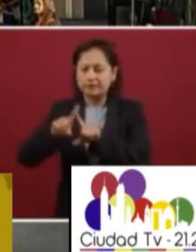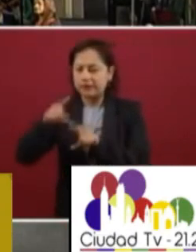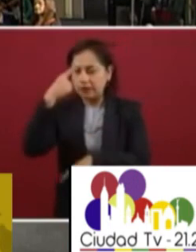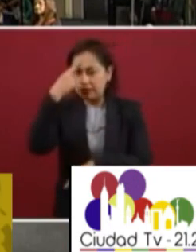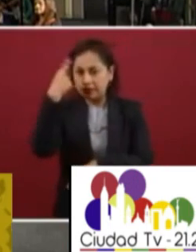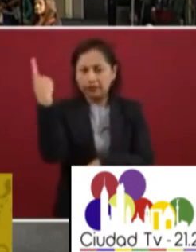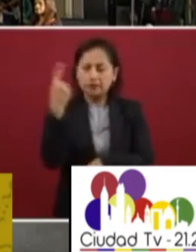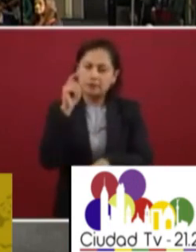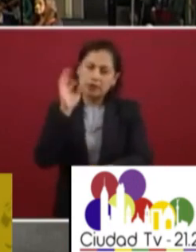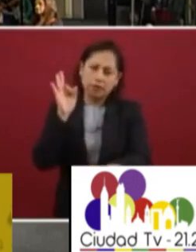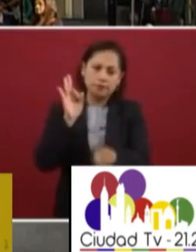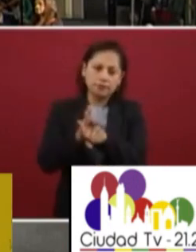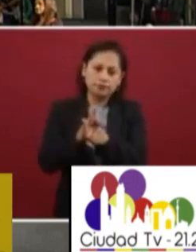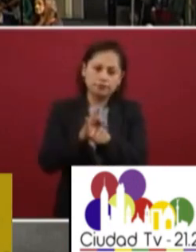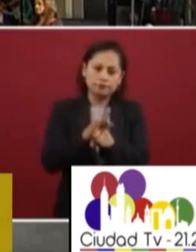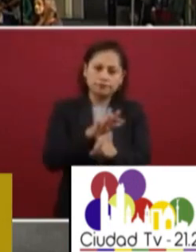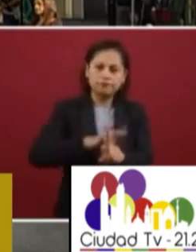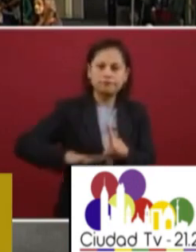medio ambiente